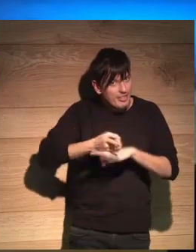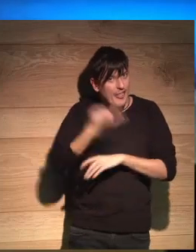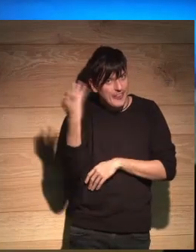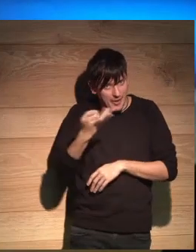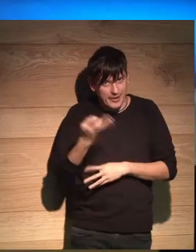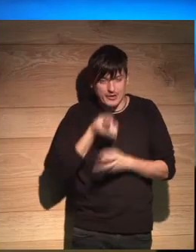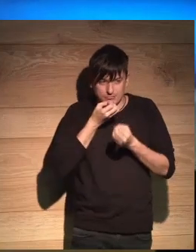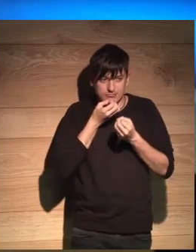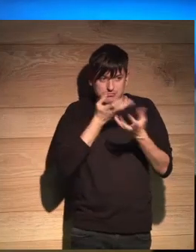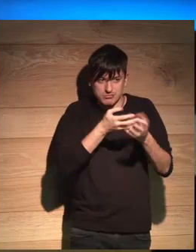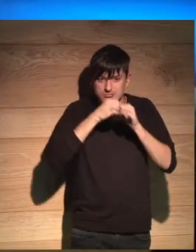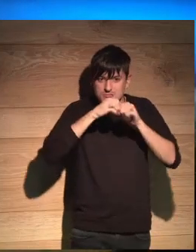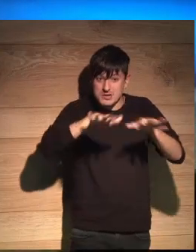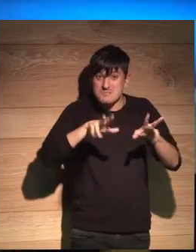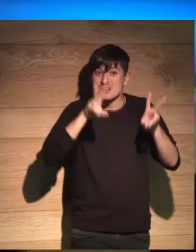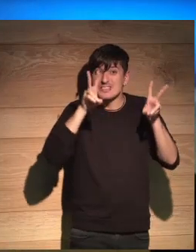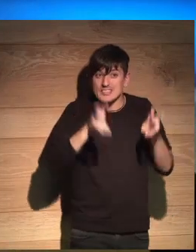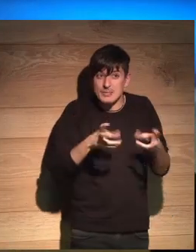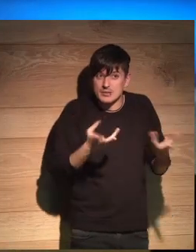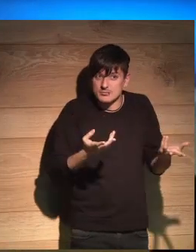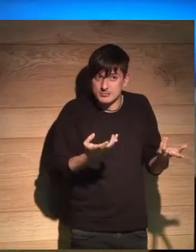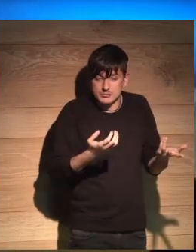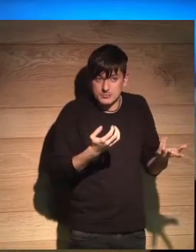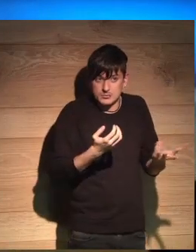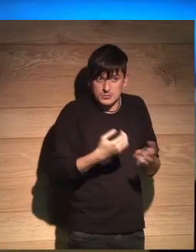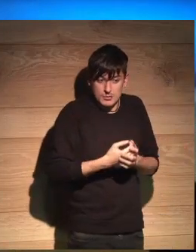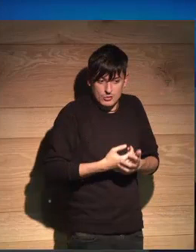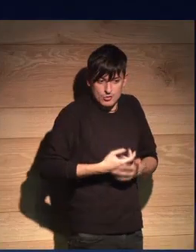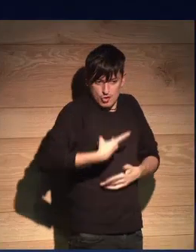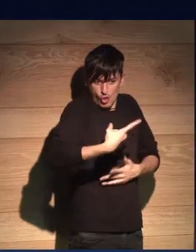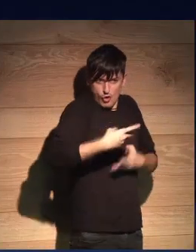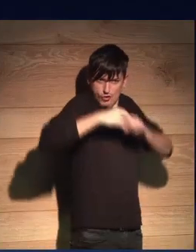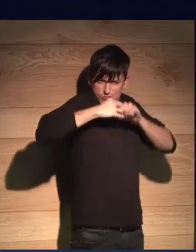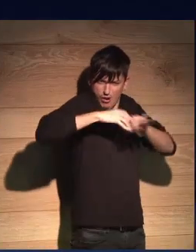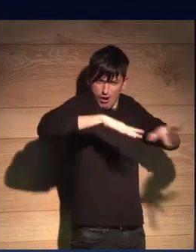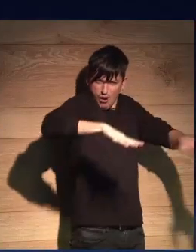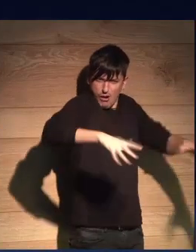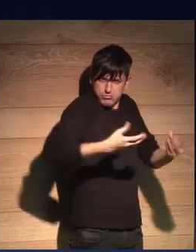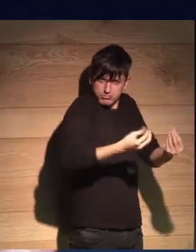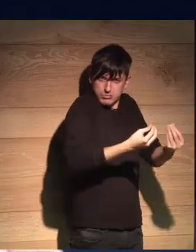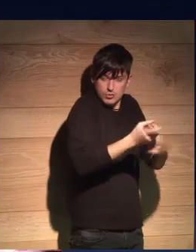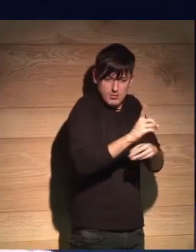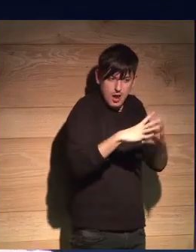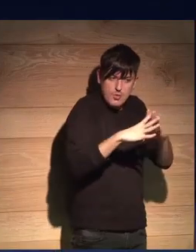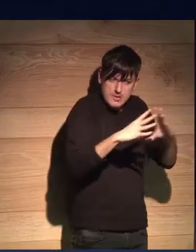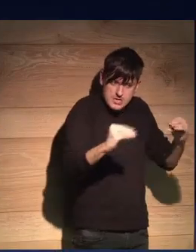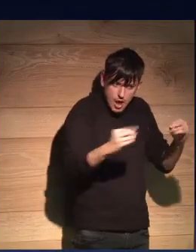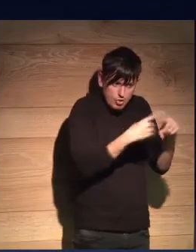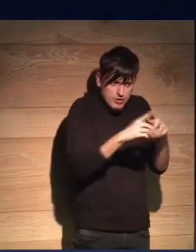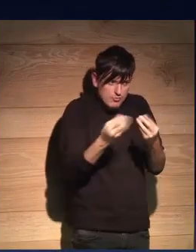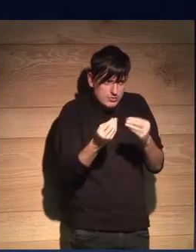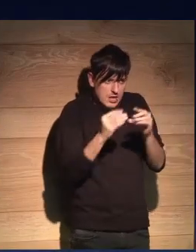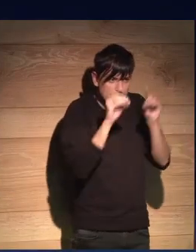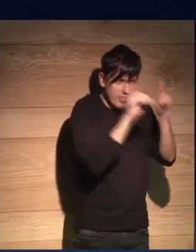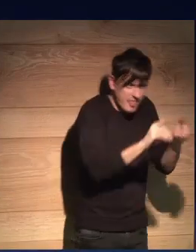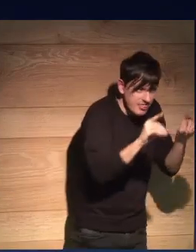que digo que no creo que sea una obligación es al ritmo que tú, que yo llevamos, ¿vale? Ese ritmo no es obligación porque en la universidad hay muchas cosas que hacer. Docencia,